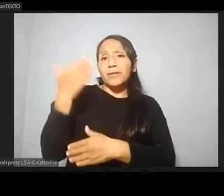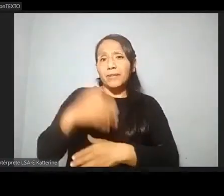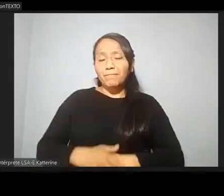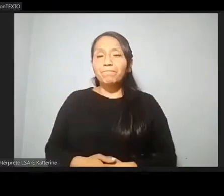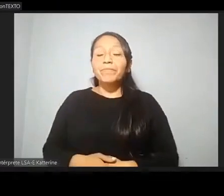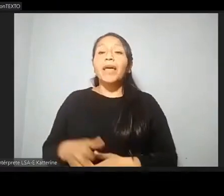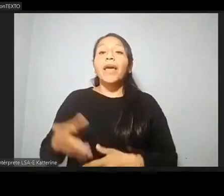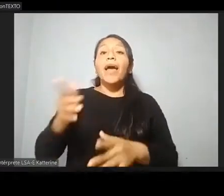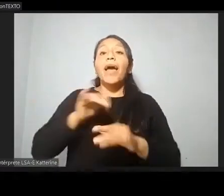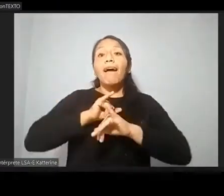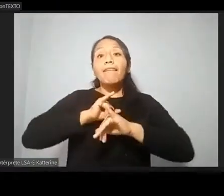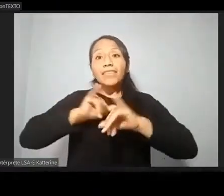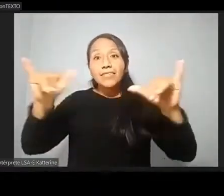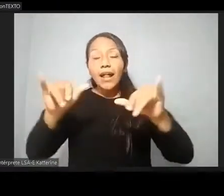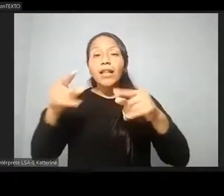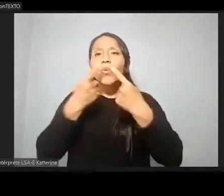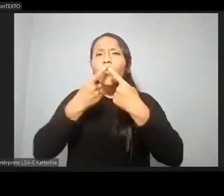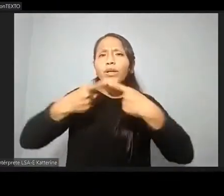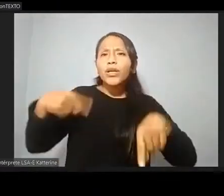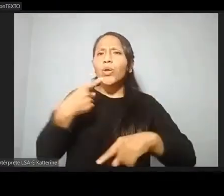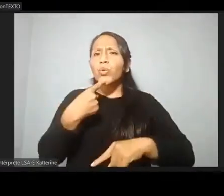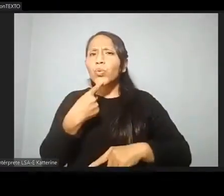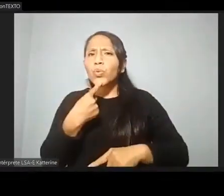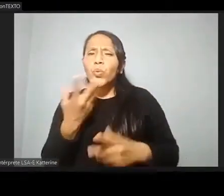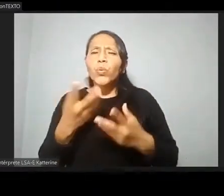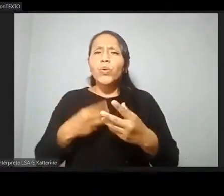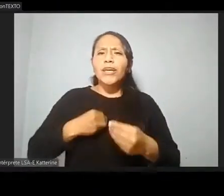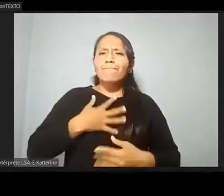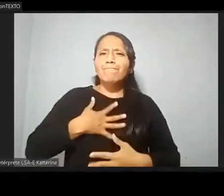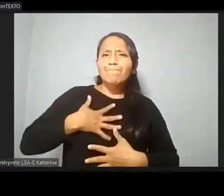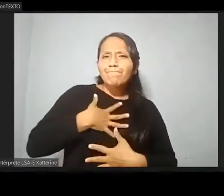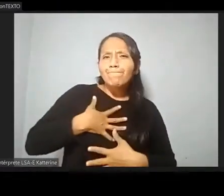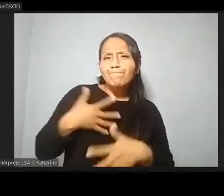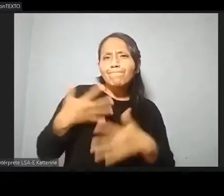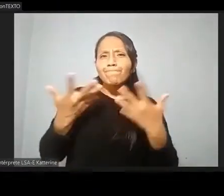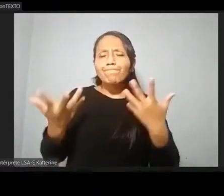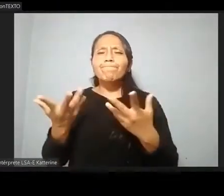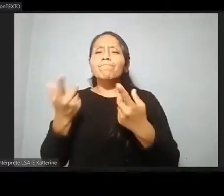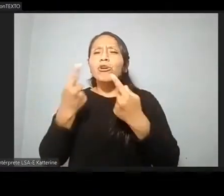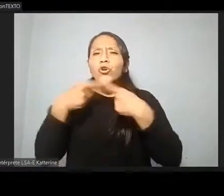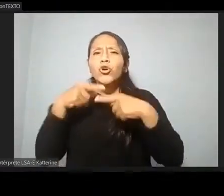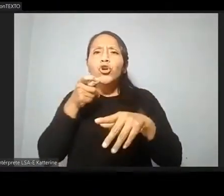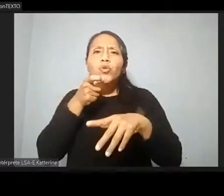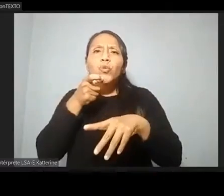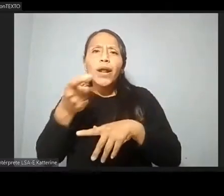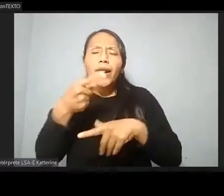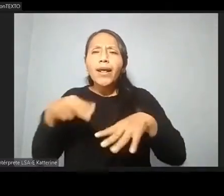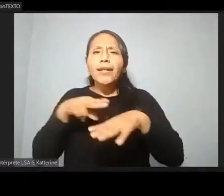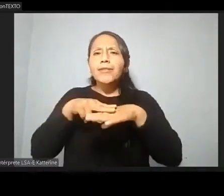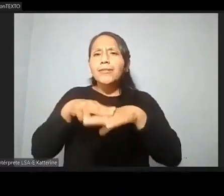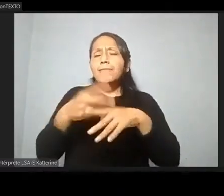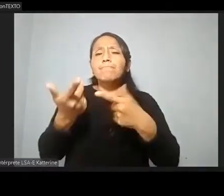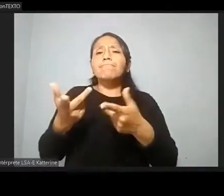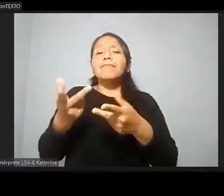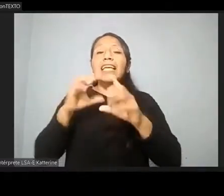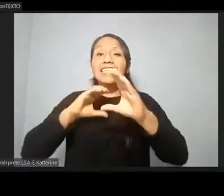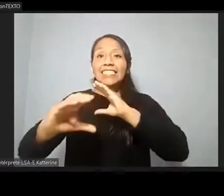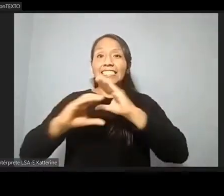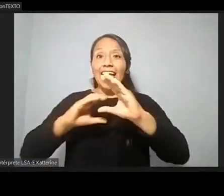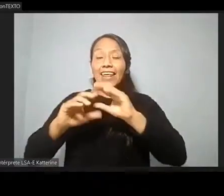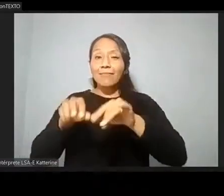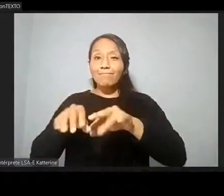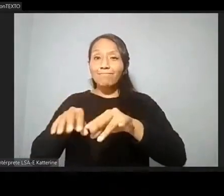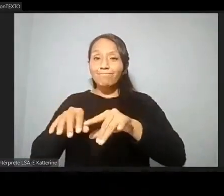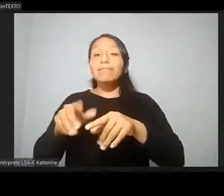Recordarles que cualquier duda, inquietud, aporte, escríbanlo en el chat, que lo vamos a contestar